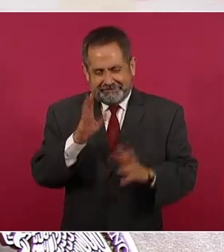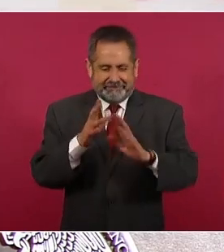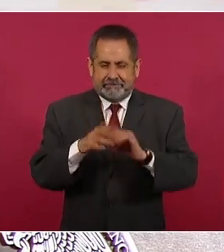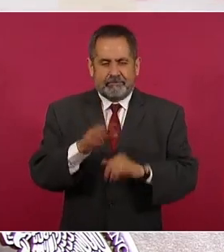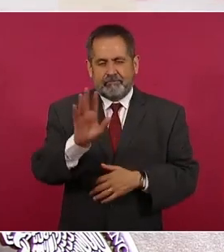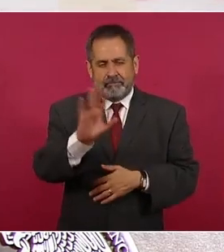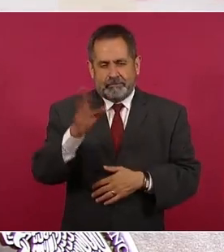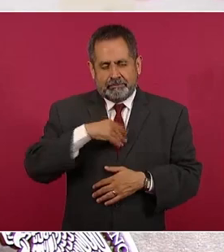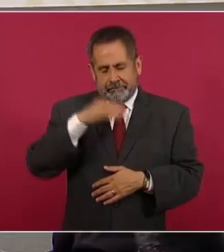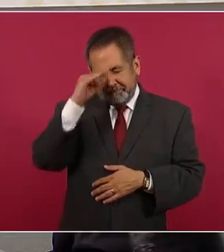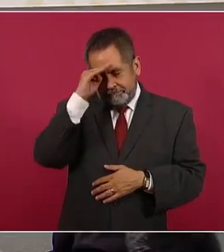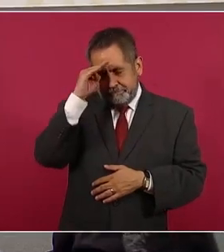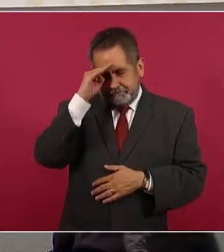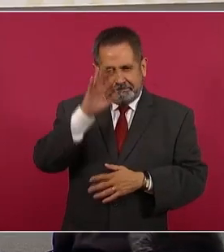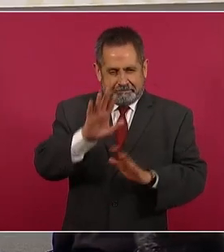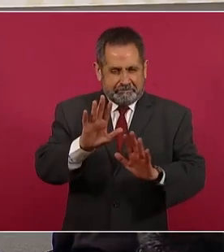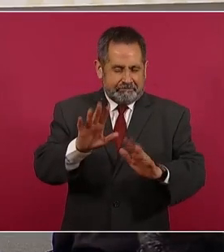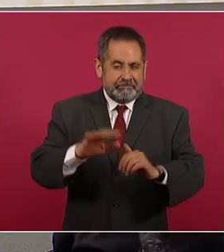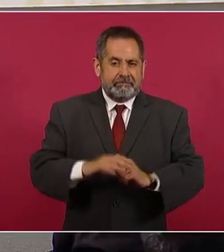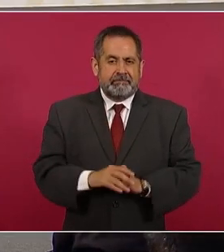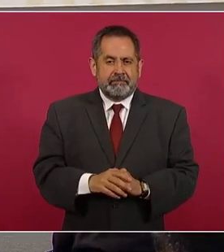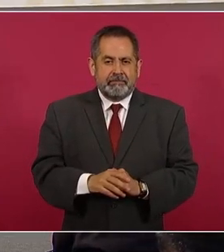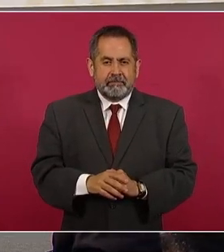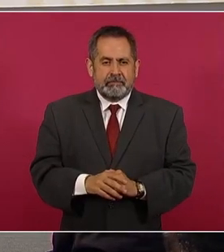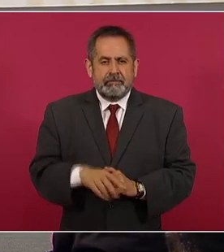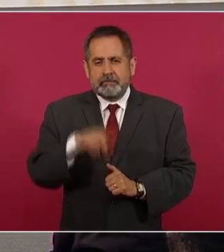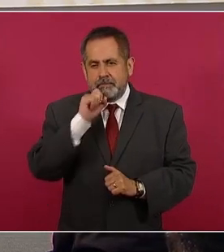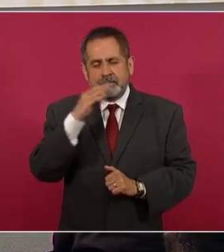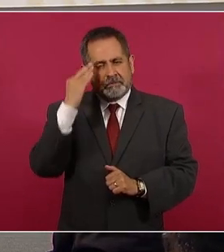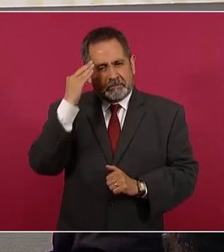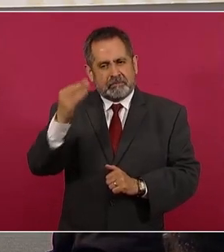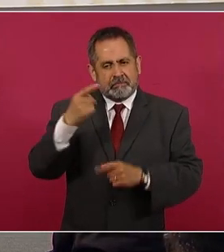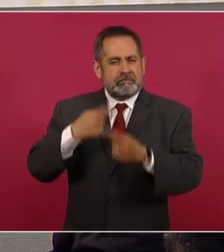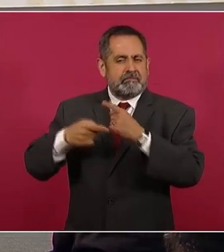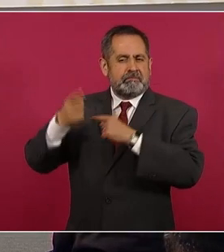Vamos a regresar al tiempo de antes,